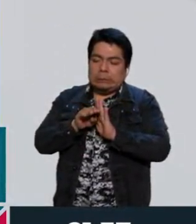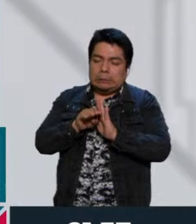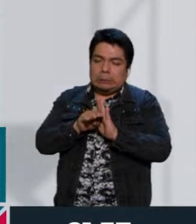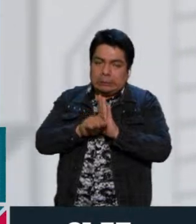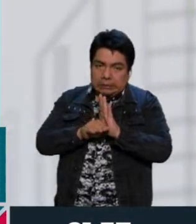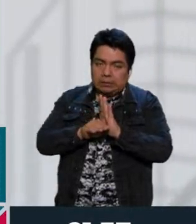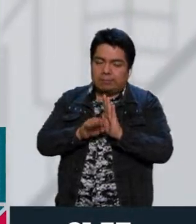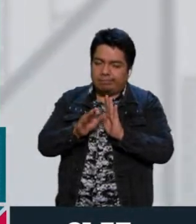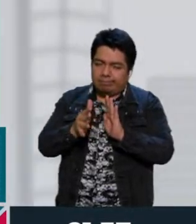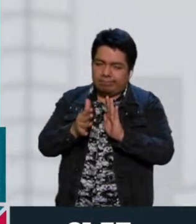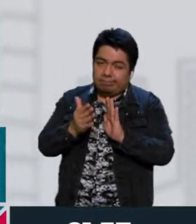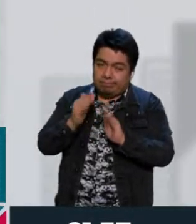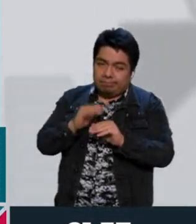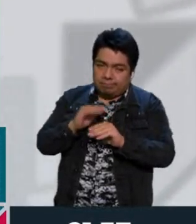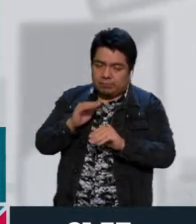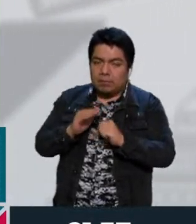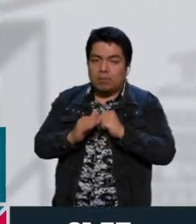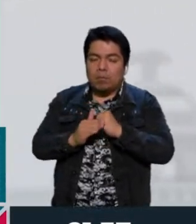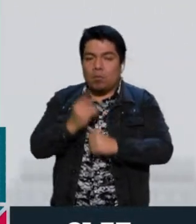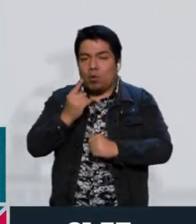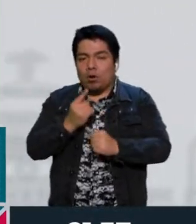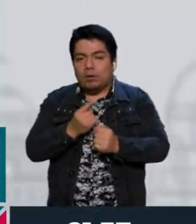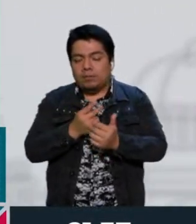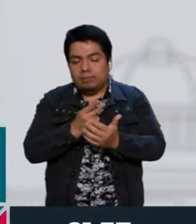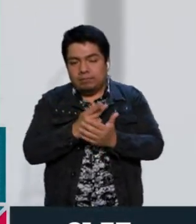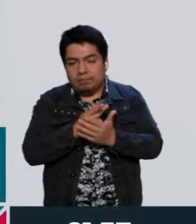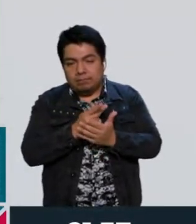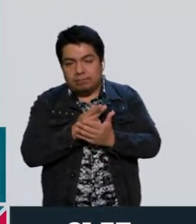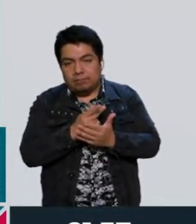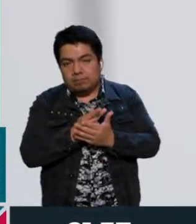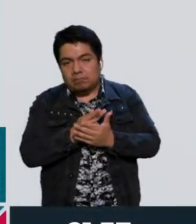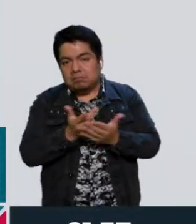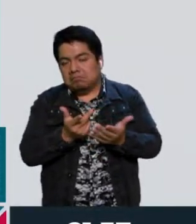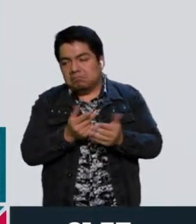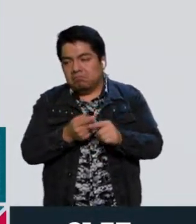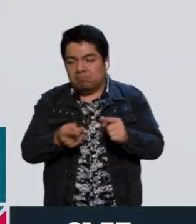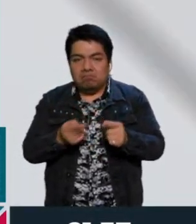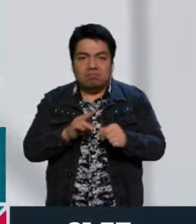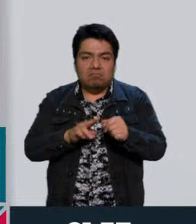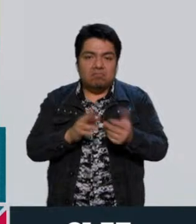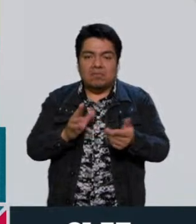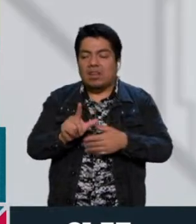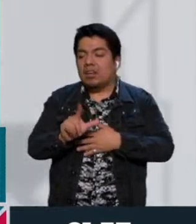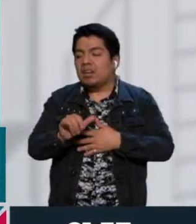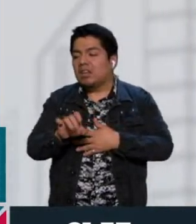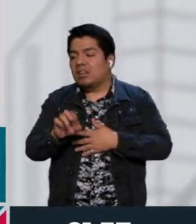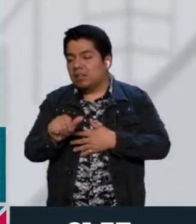bastante. ¿Por qué? Porque es una moneda muy líquida, es una moneda que